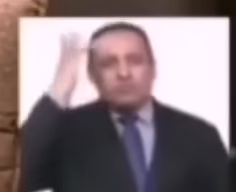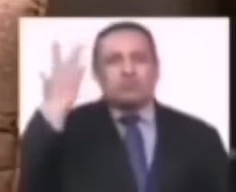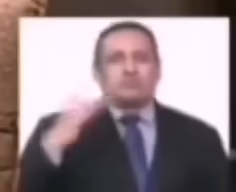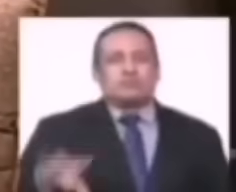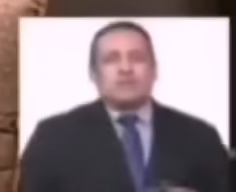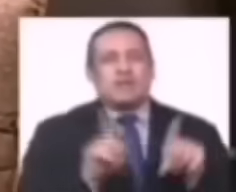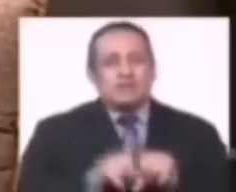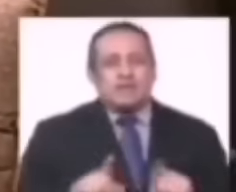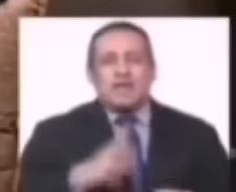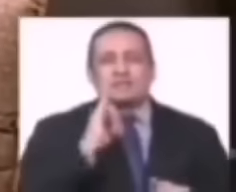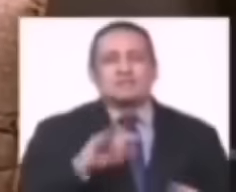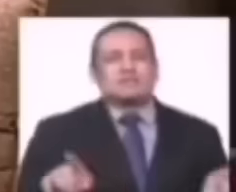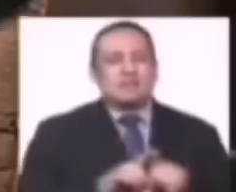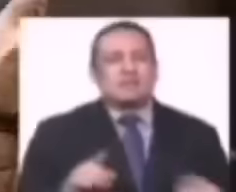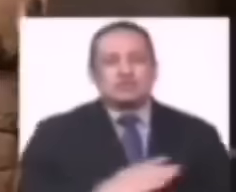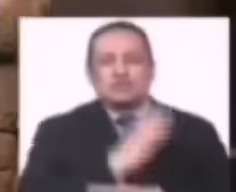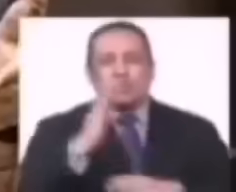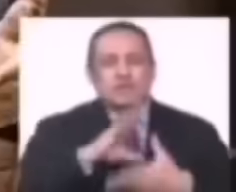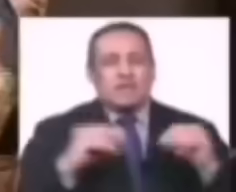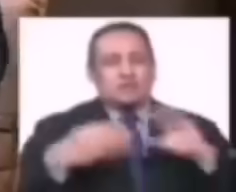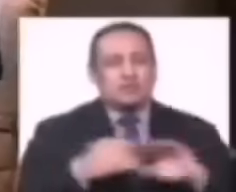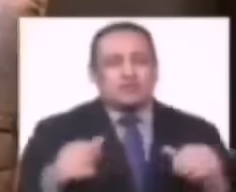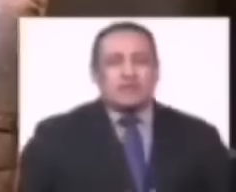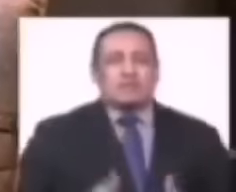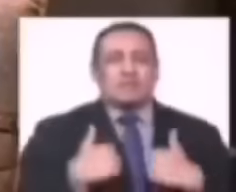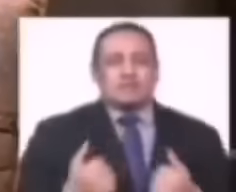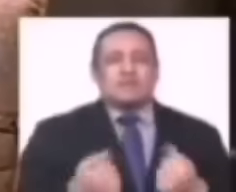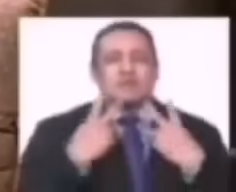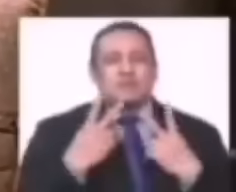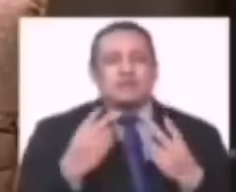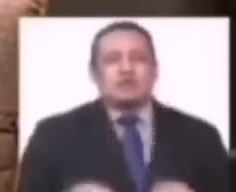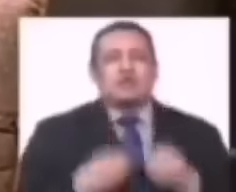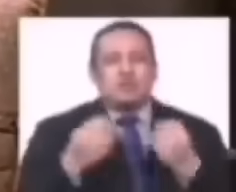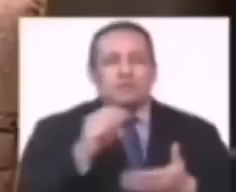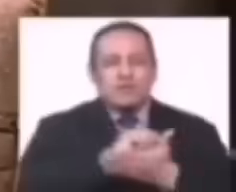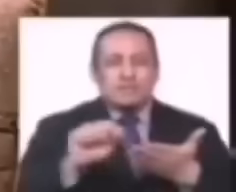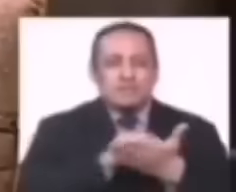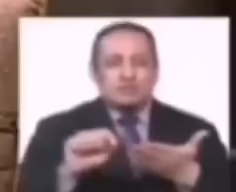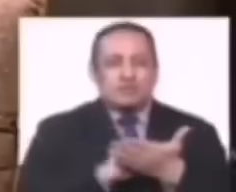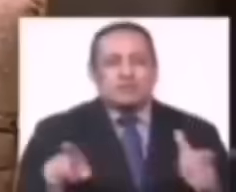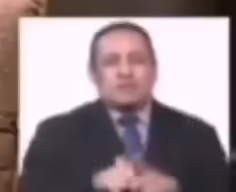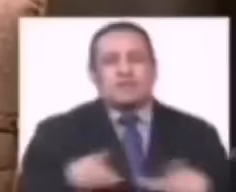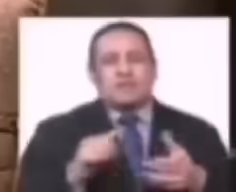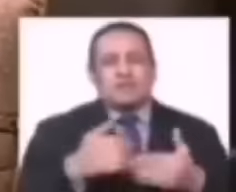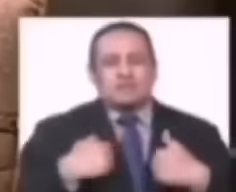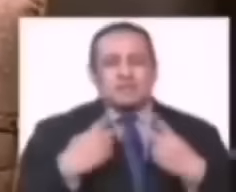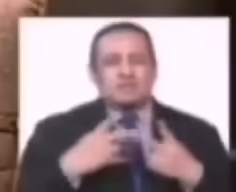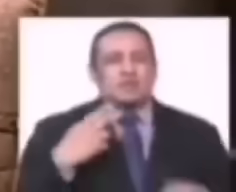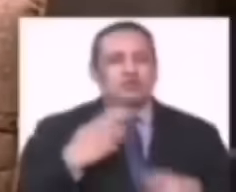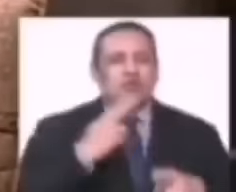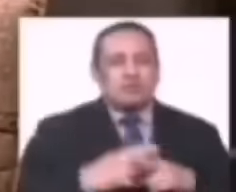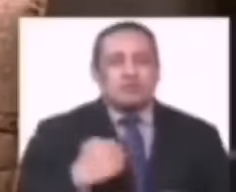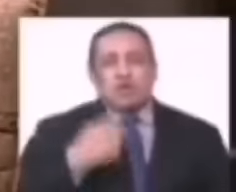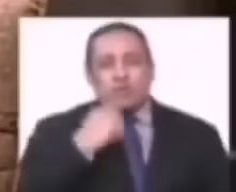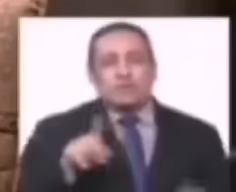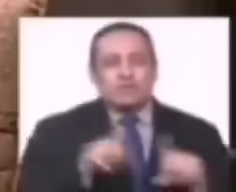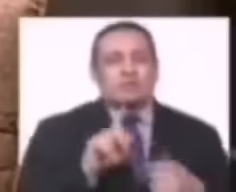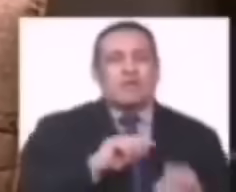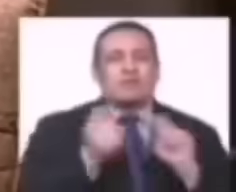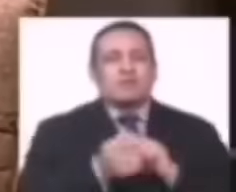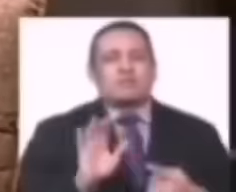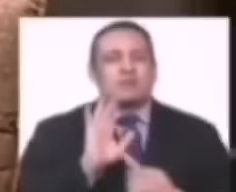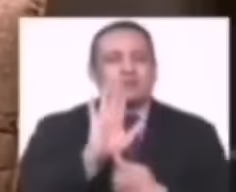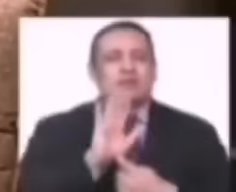así, durante la historia han habido escritoras que han tenido que ponerse nombres de hombres para poder ser